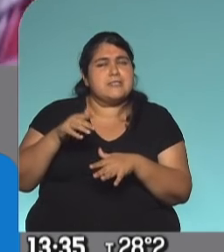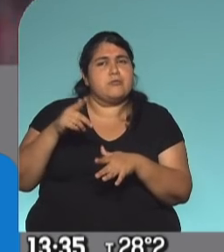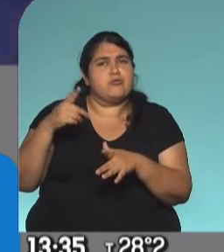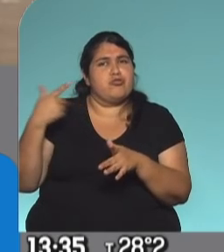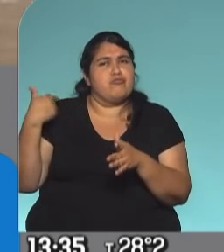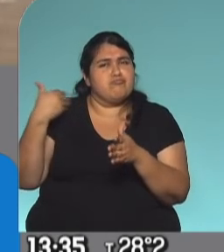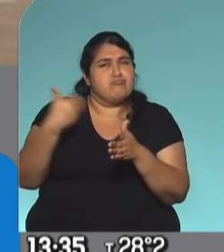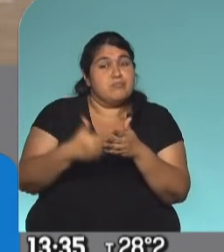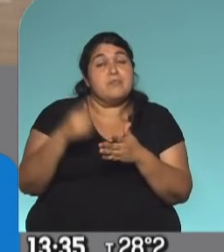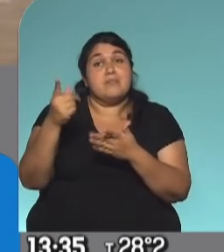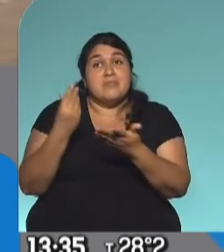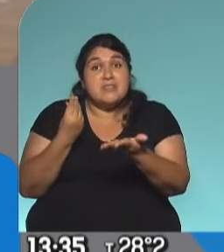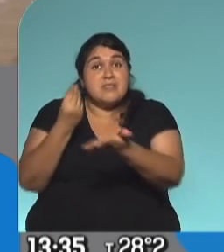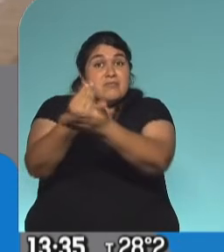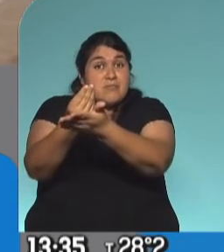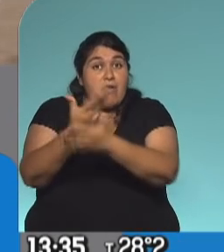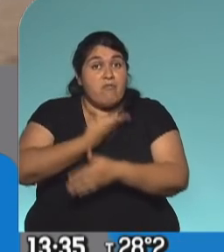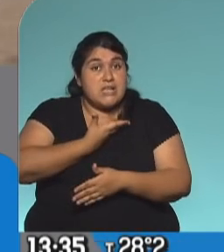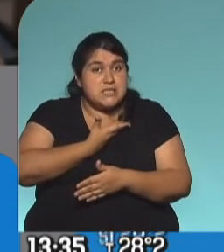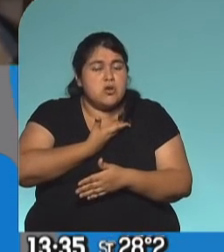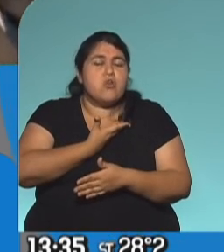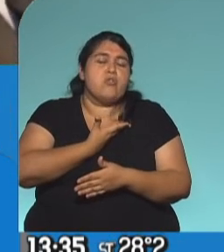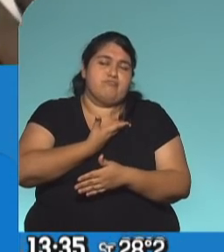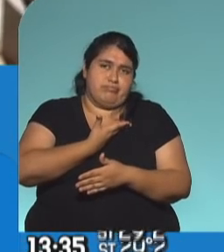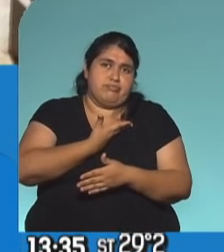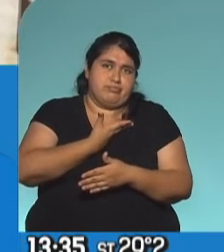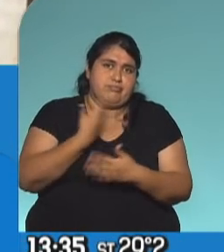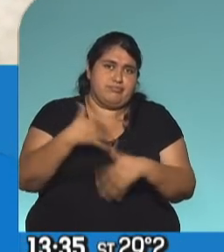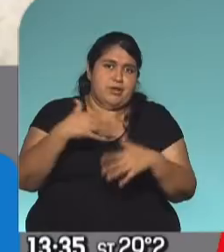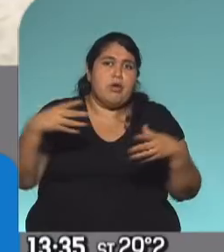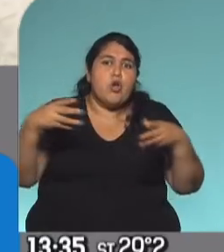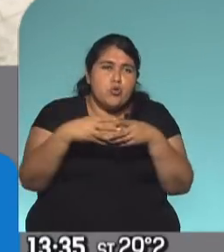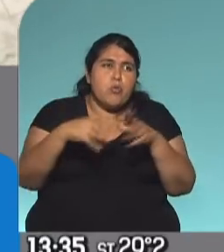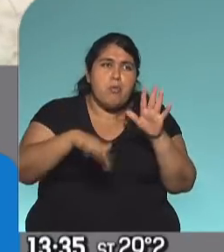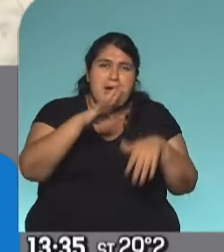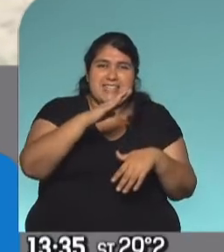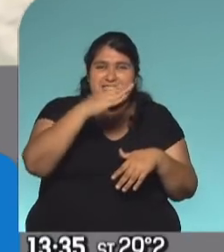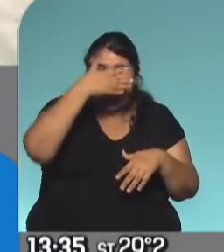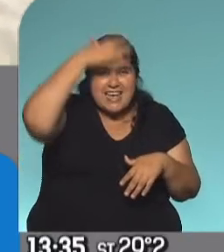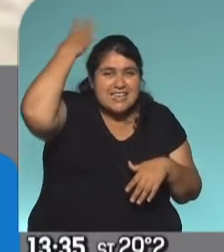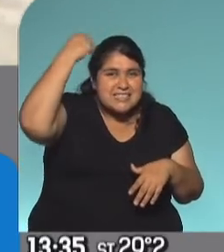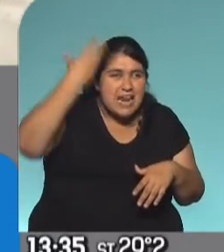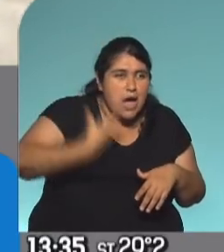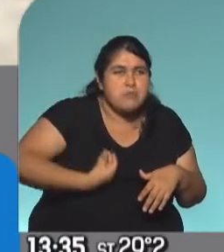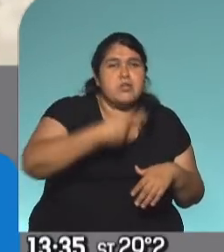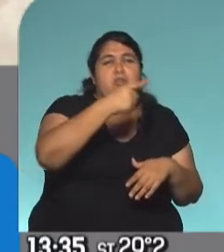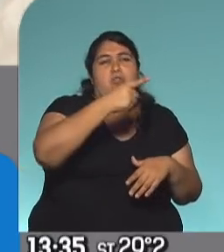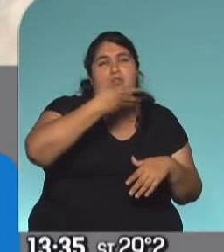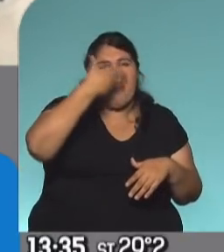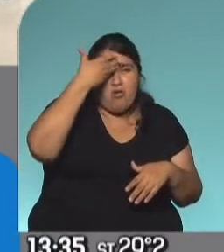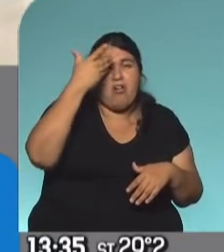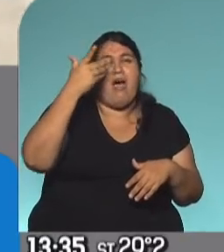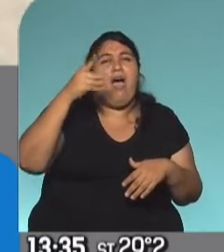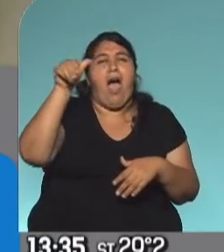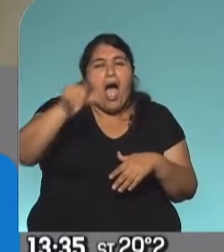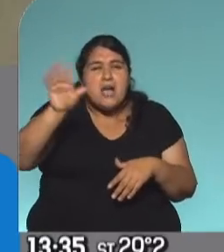caso de Francisco ha dinamizado, sobre todo para los grupos islámicos, sobre todo para el África y el Asia,